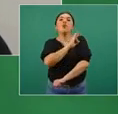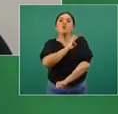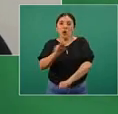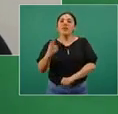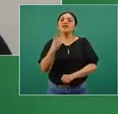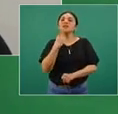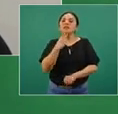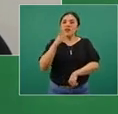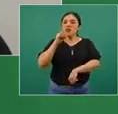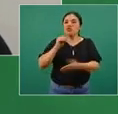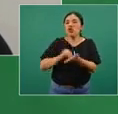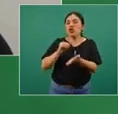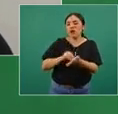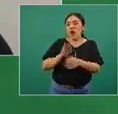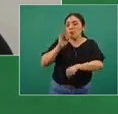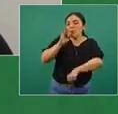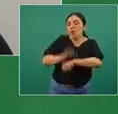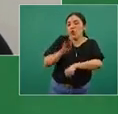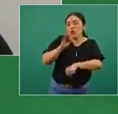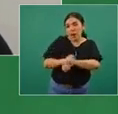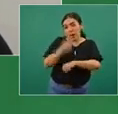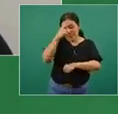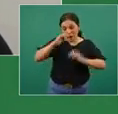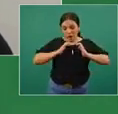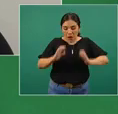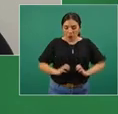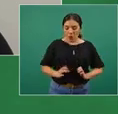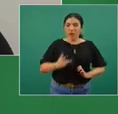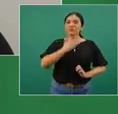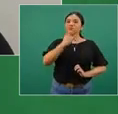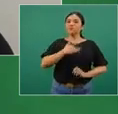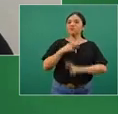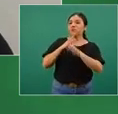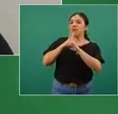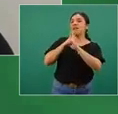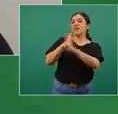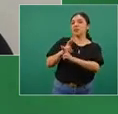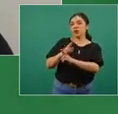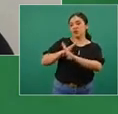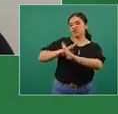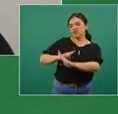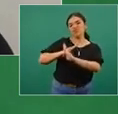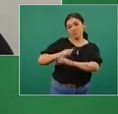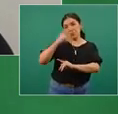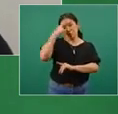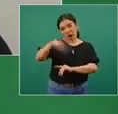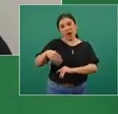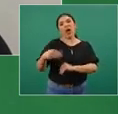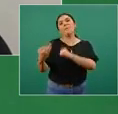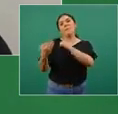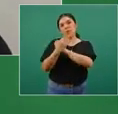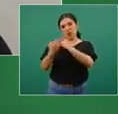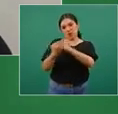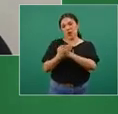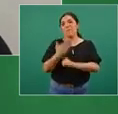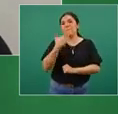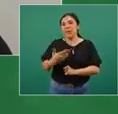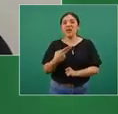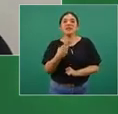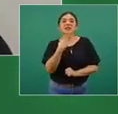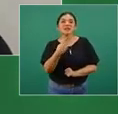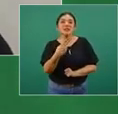¿no?, una nueva reacción del sistema inmunológico que logre generar la